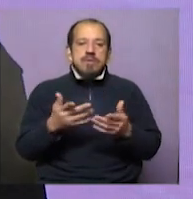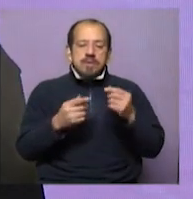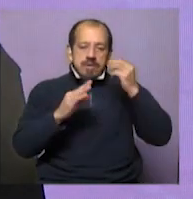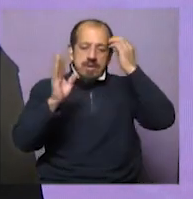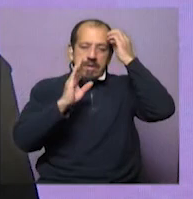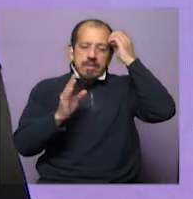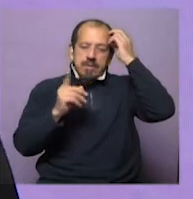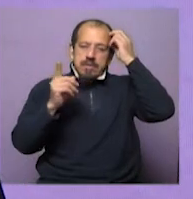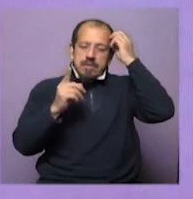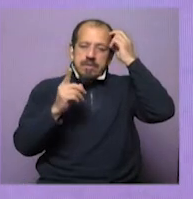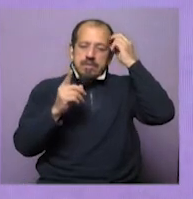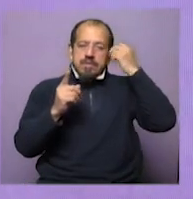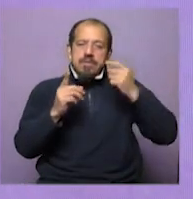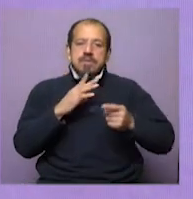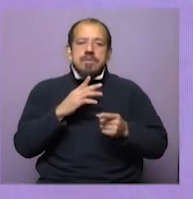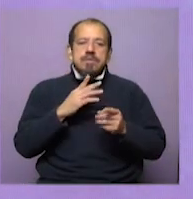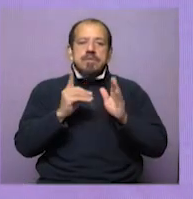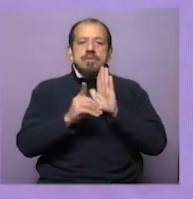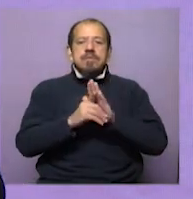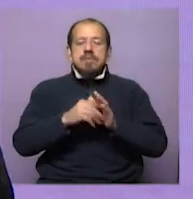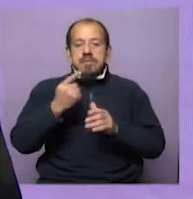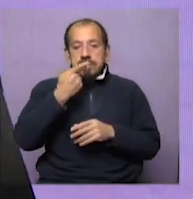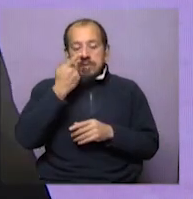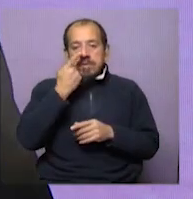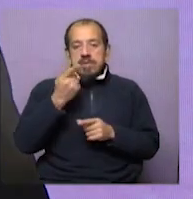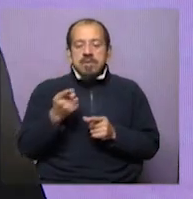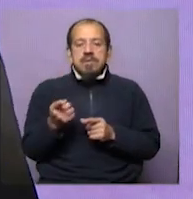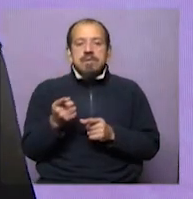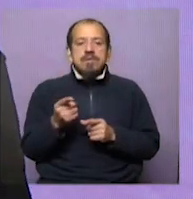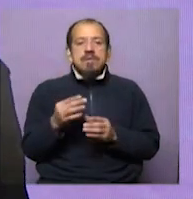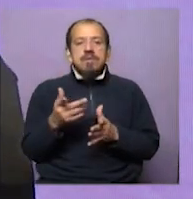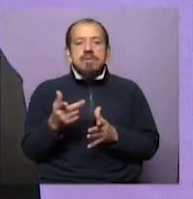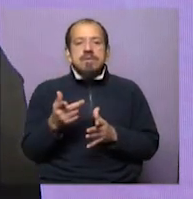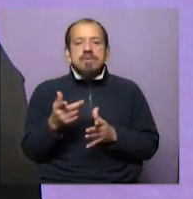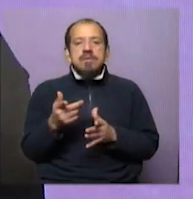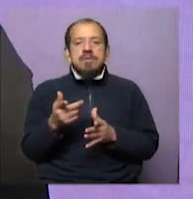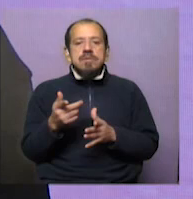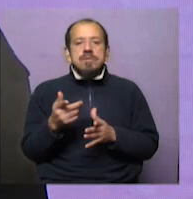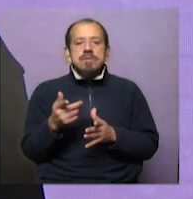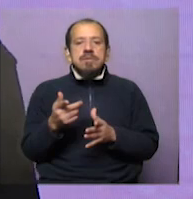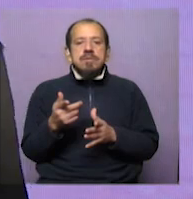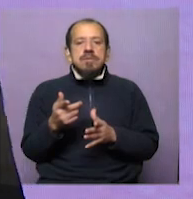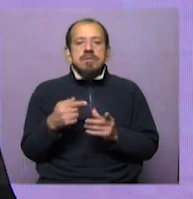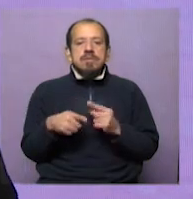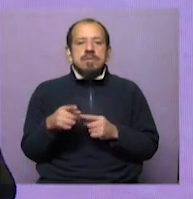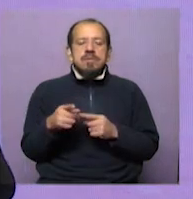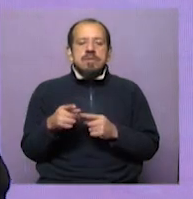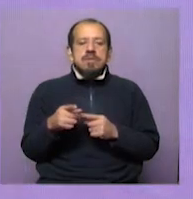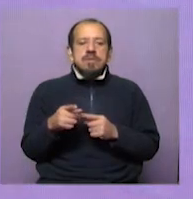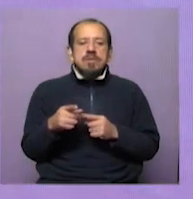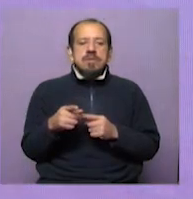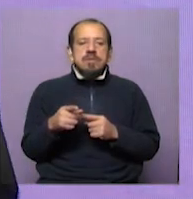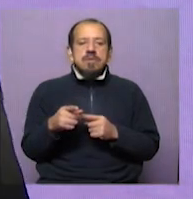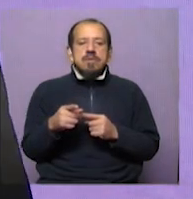Brasil tenía un dato bien interesante que decía que el documental, en